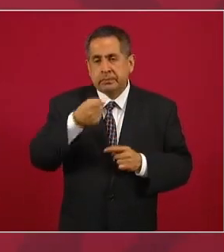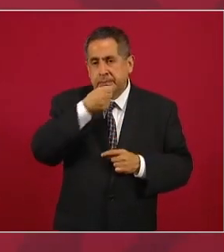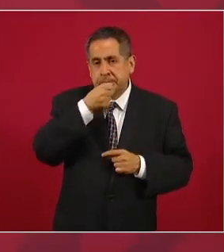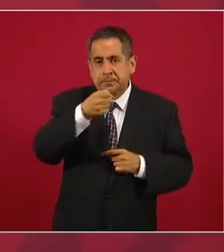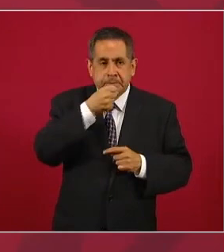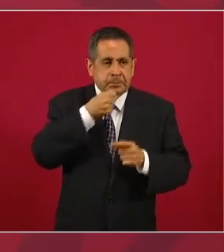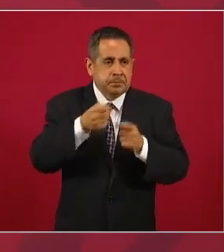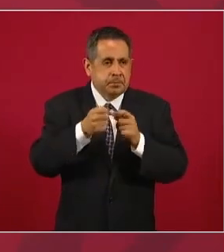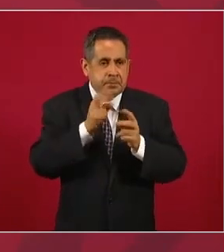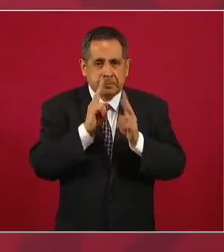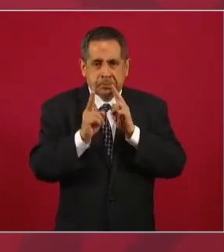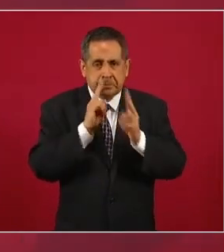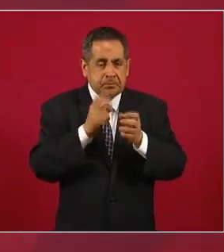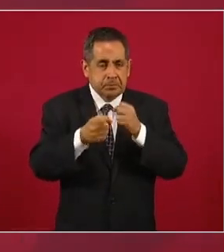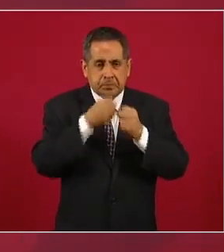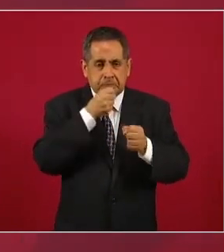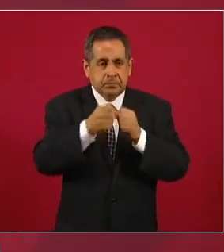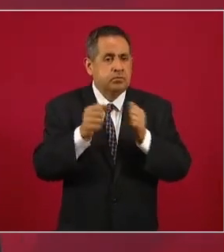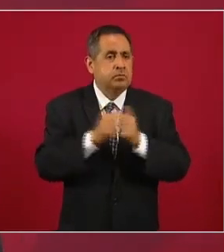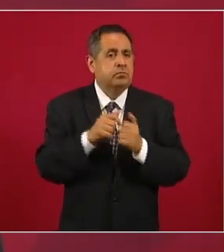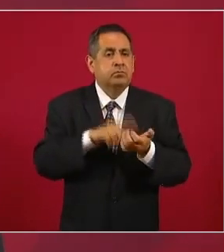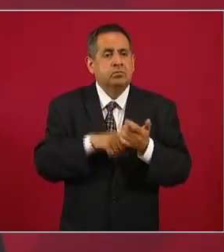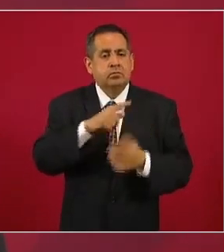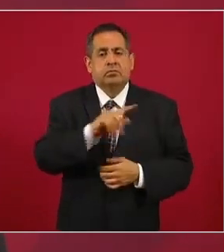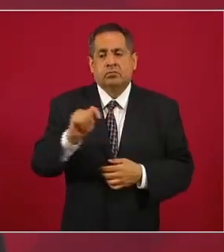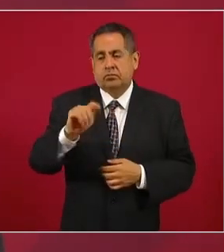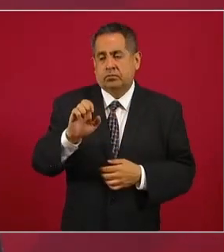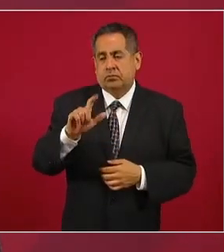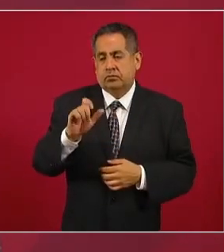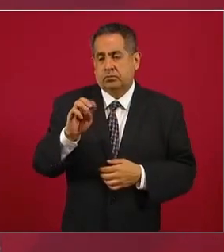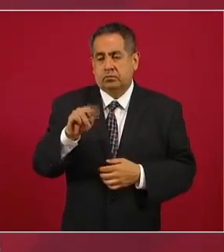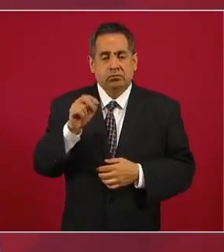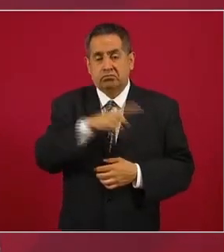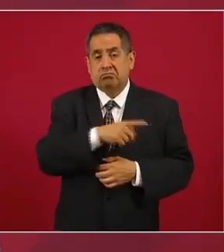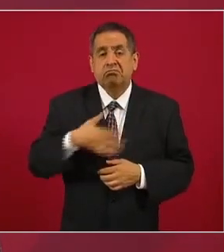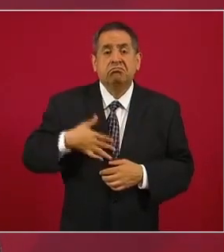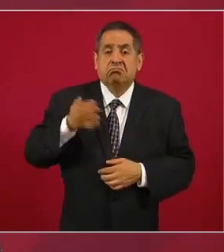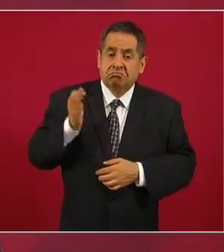entrevista con Telemundo, admitió,